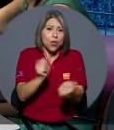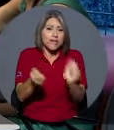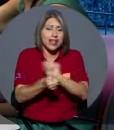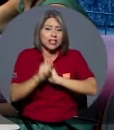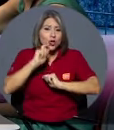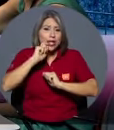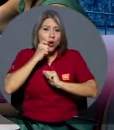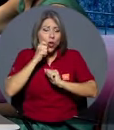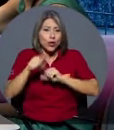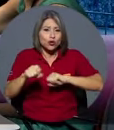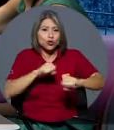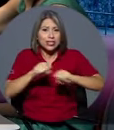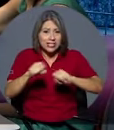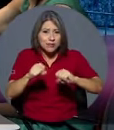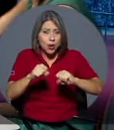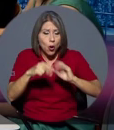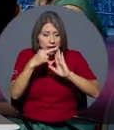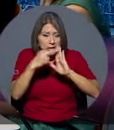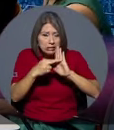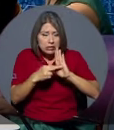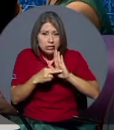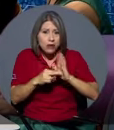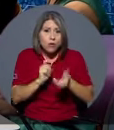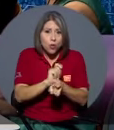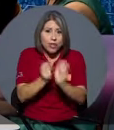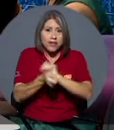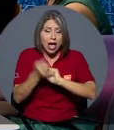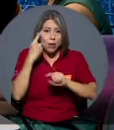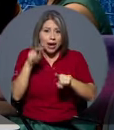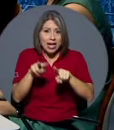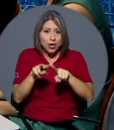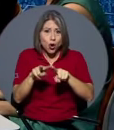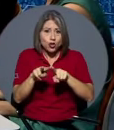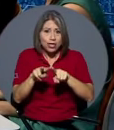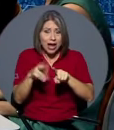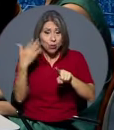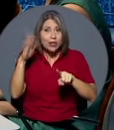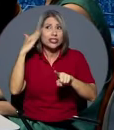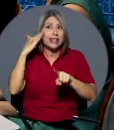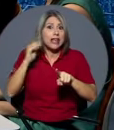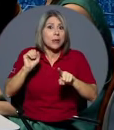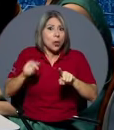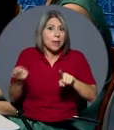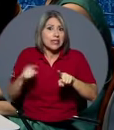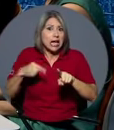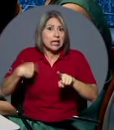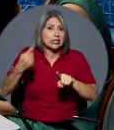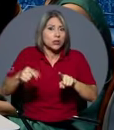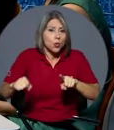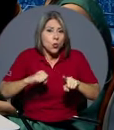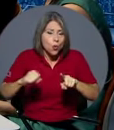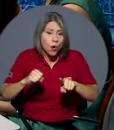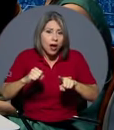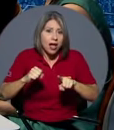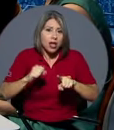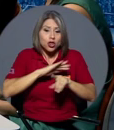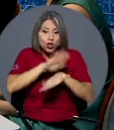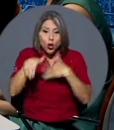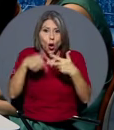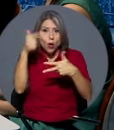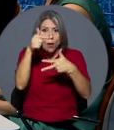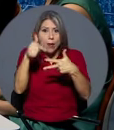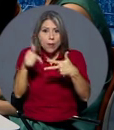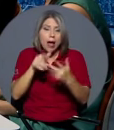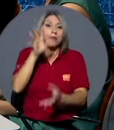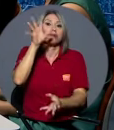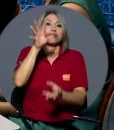mismo código sísmico fue modificado para Nicoya cuando se conoció de su potencial, y todo esto se sumó para